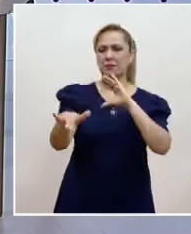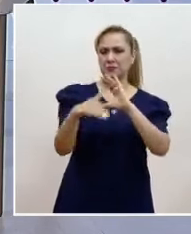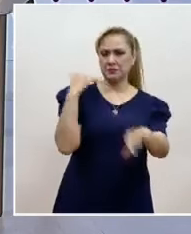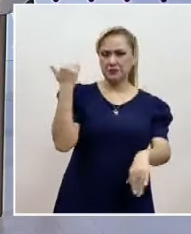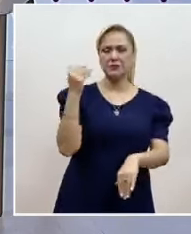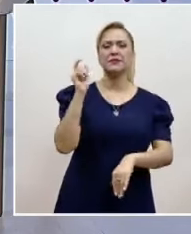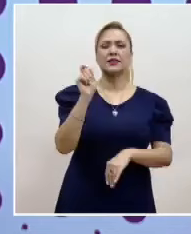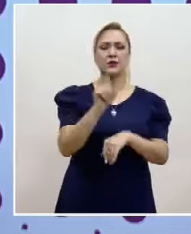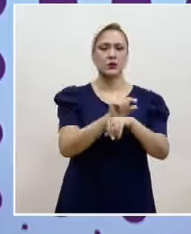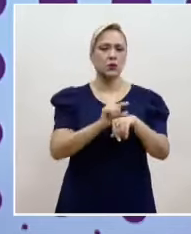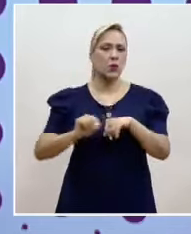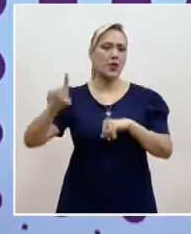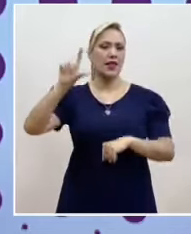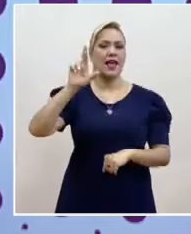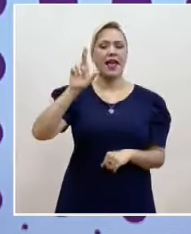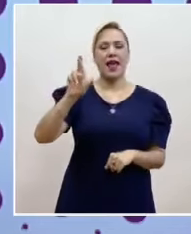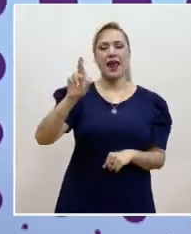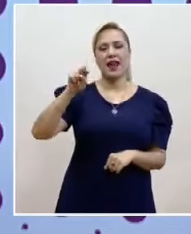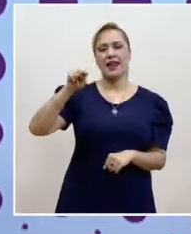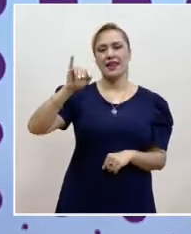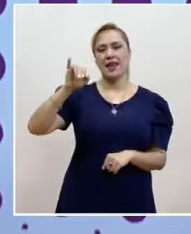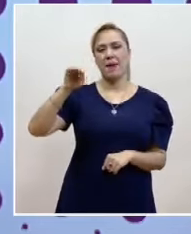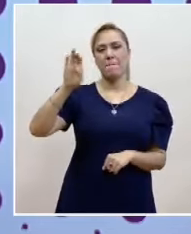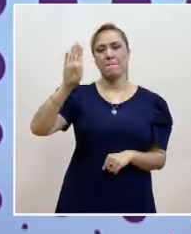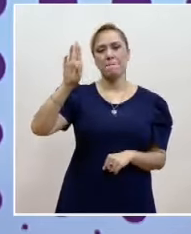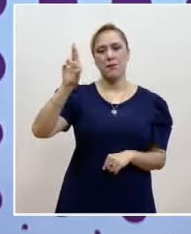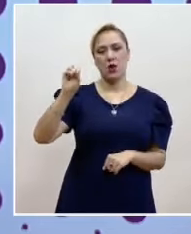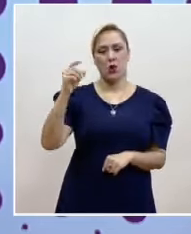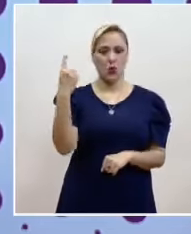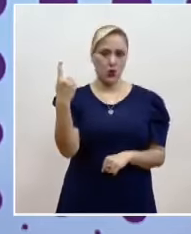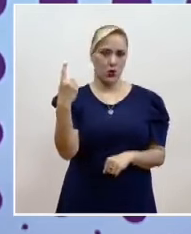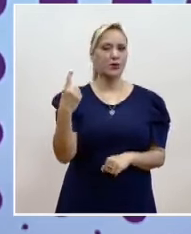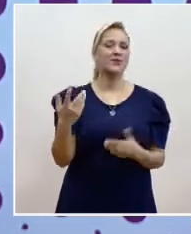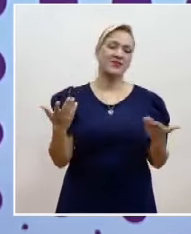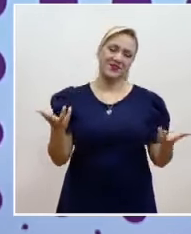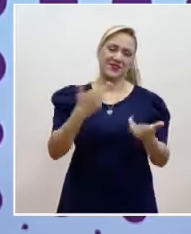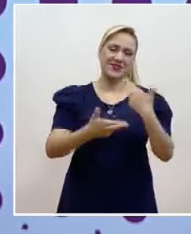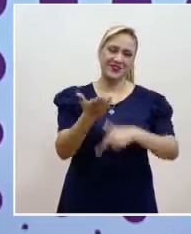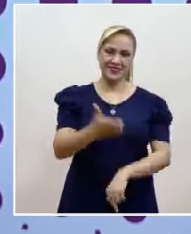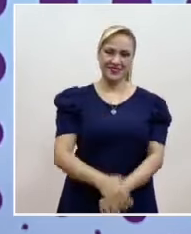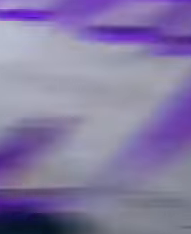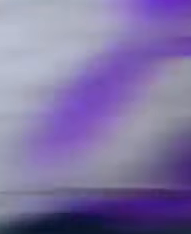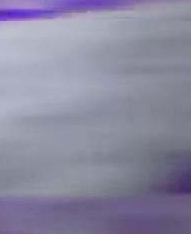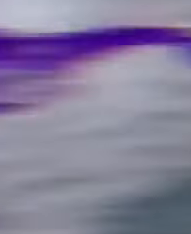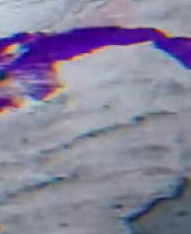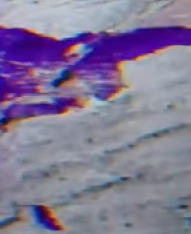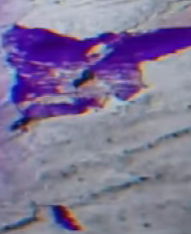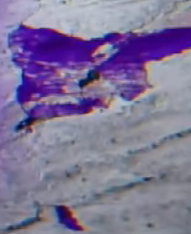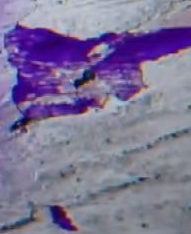comentarios a mi cuenta de Twitter rniembro1 o a la cuenta de Twitter de Justicia TV. Ya regresamos.